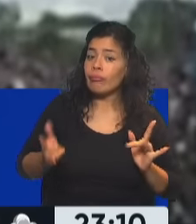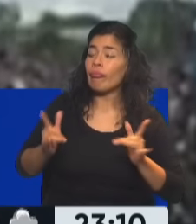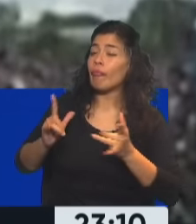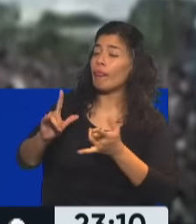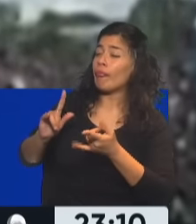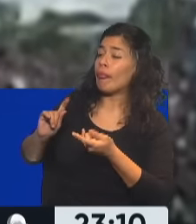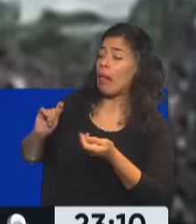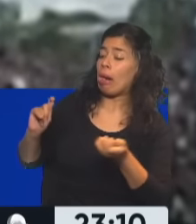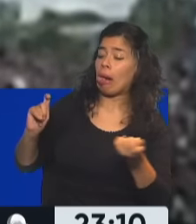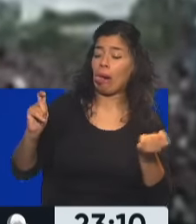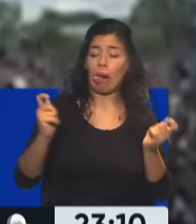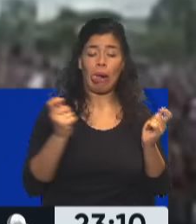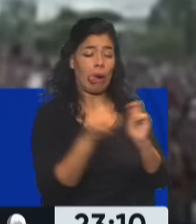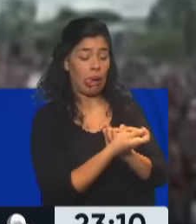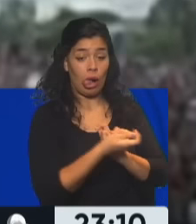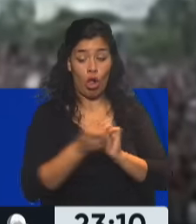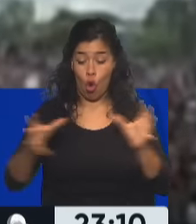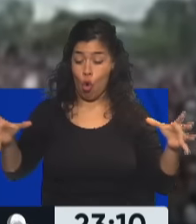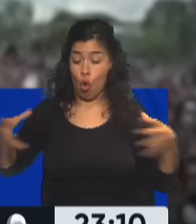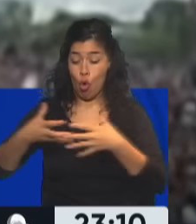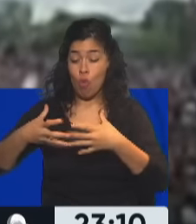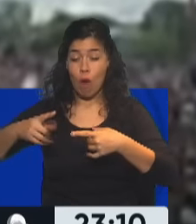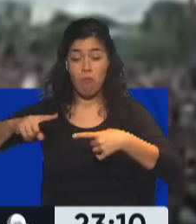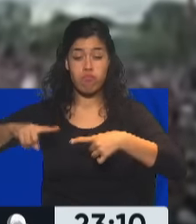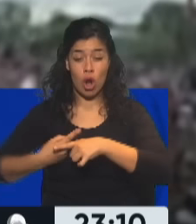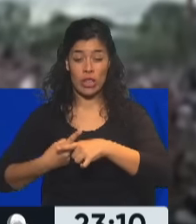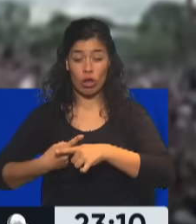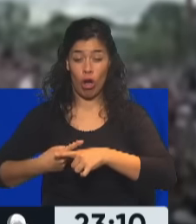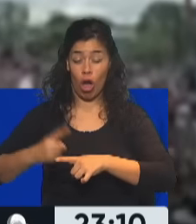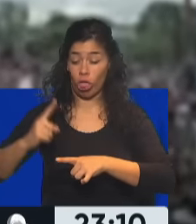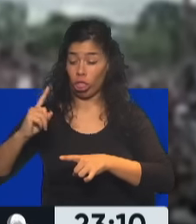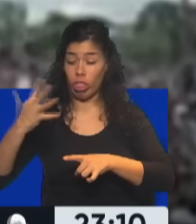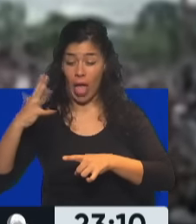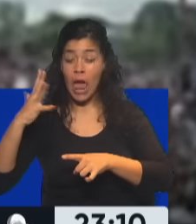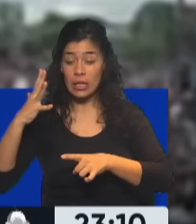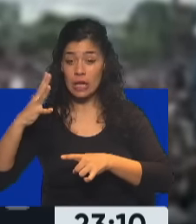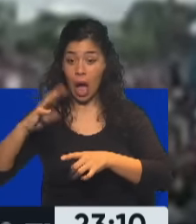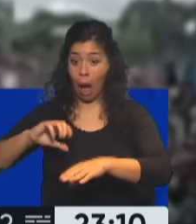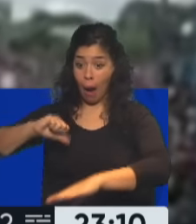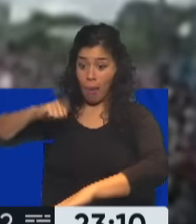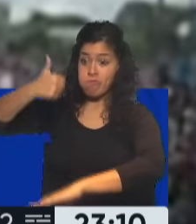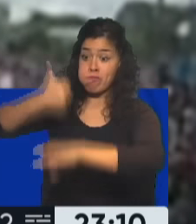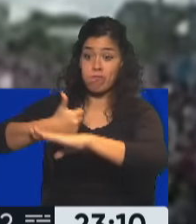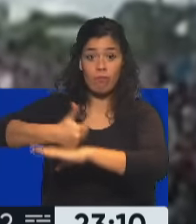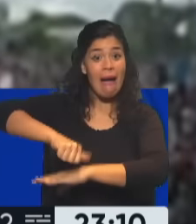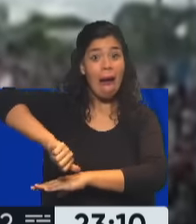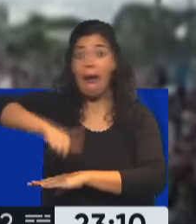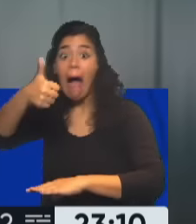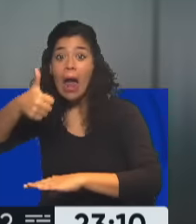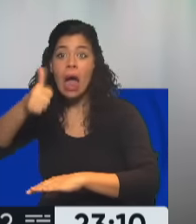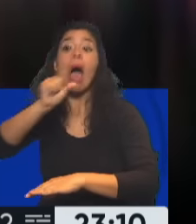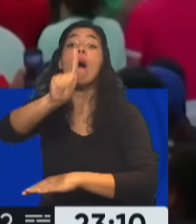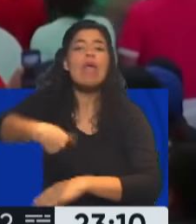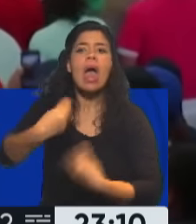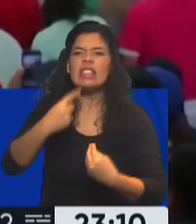La derecha extremista llegara al poder político en Venezuela, vendría un baño de